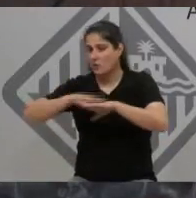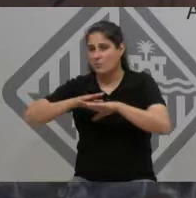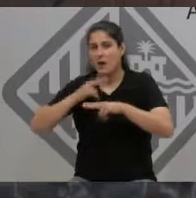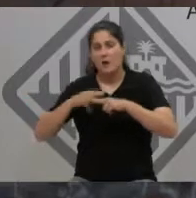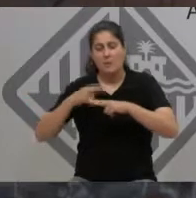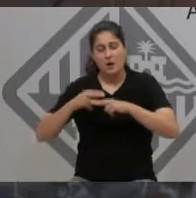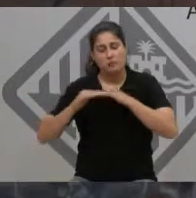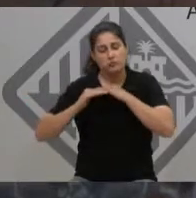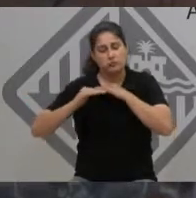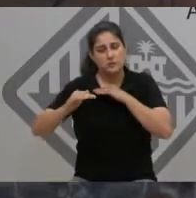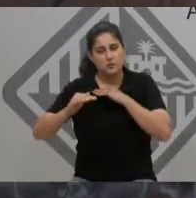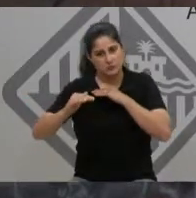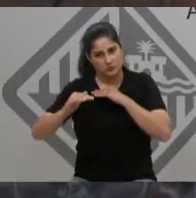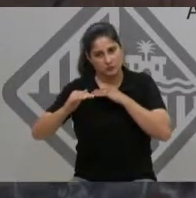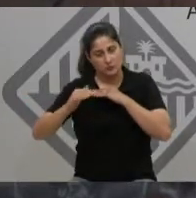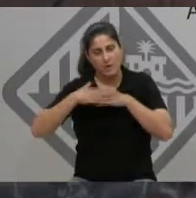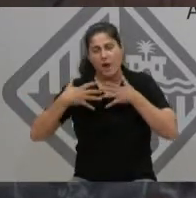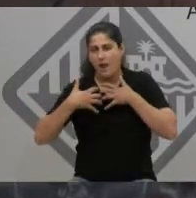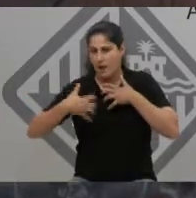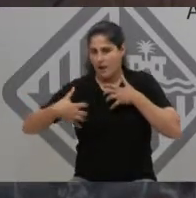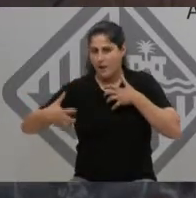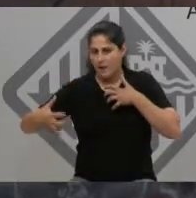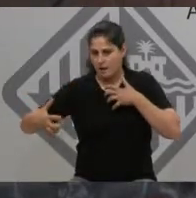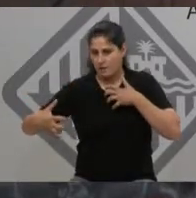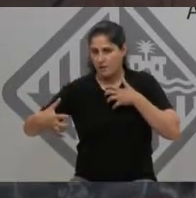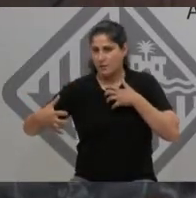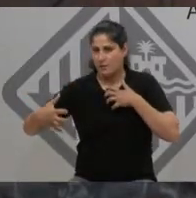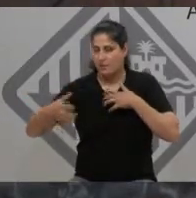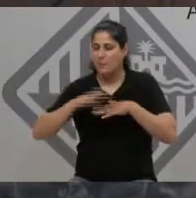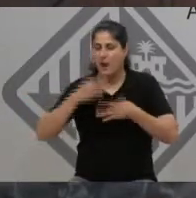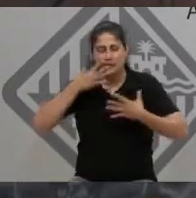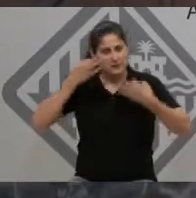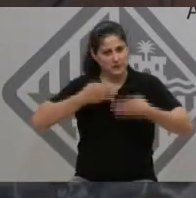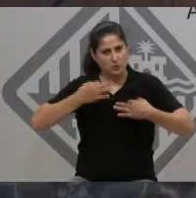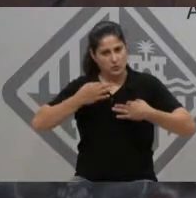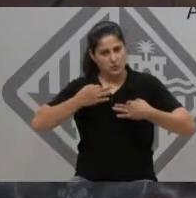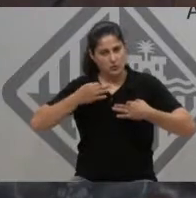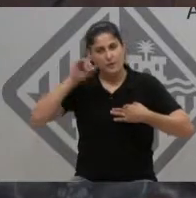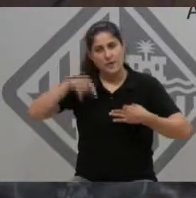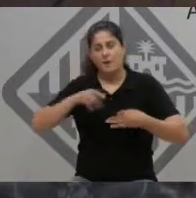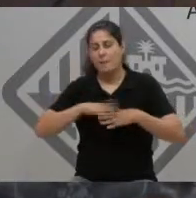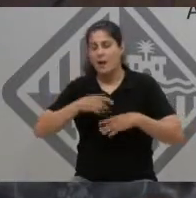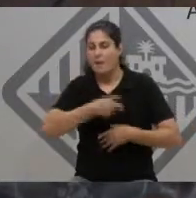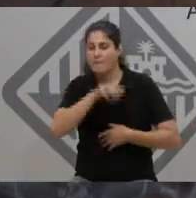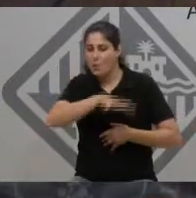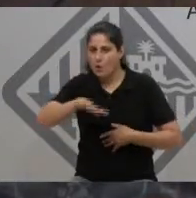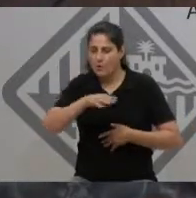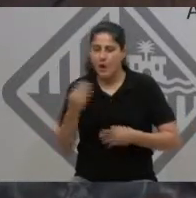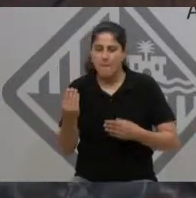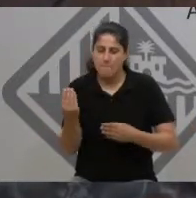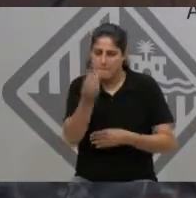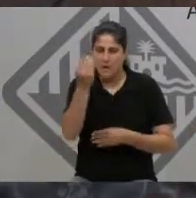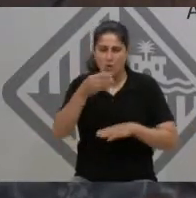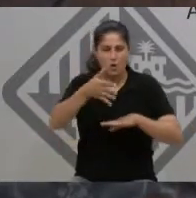ciudadana estable, duradera y de largo plazo, que incluya los grandes retos de la seguridad de Palma, como la mejora de la presencia policial en los barrios, en la playa de